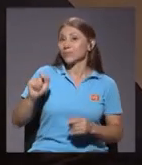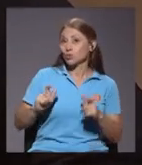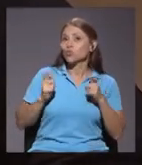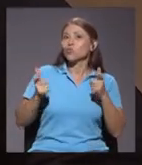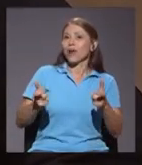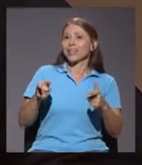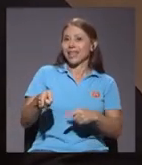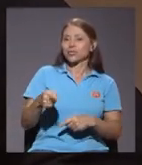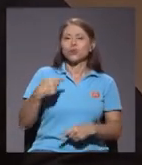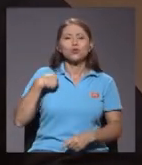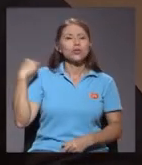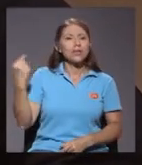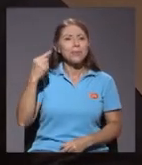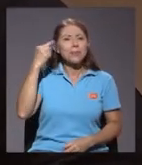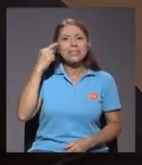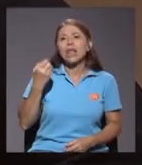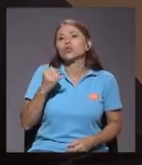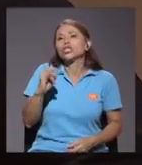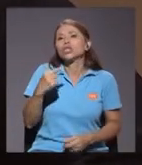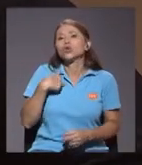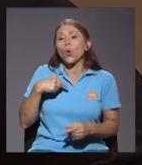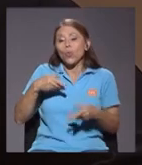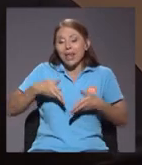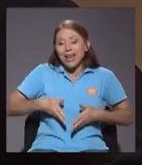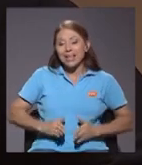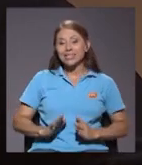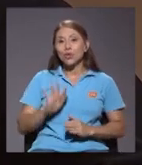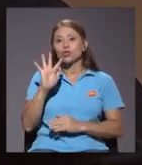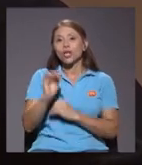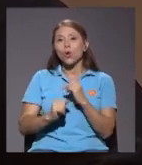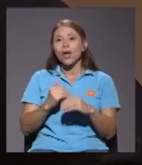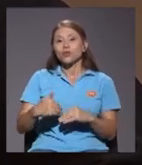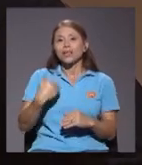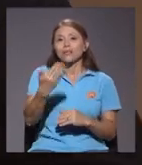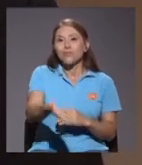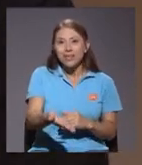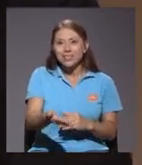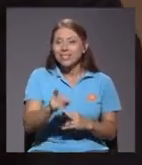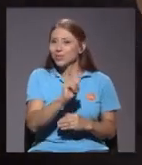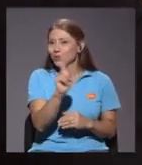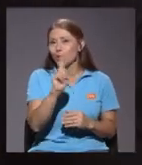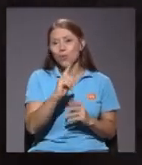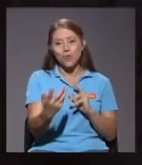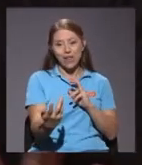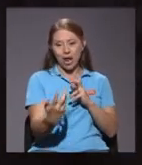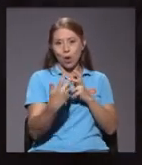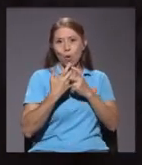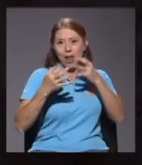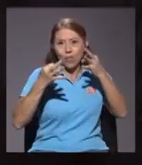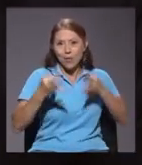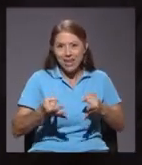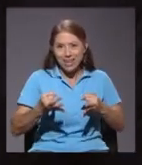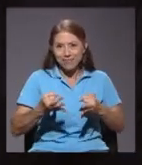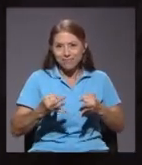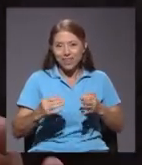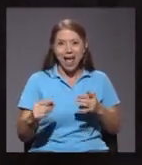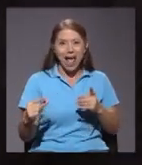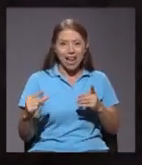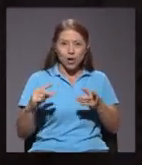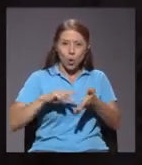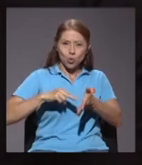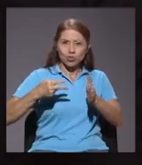pensado que si yo hubiera nacido unos cinco años después no me hubiera acoplado también digamos al concepto original de la radio